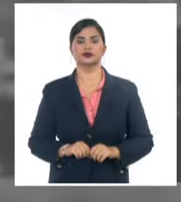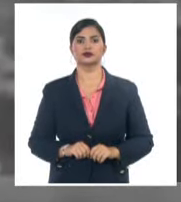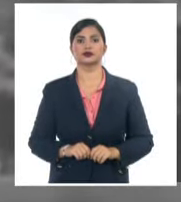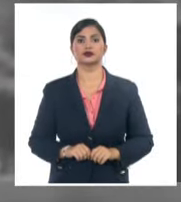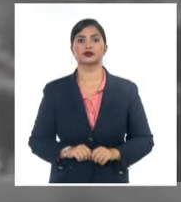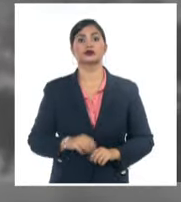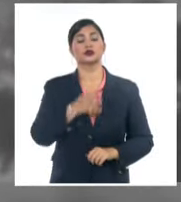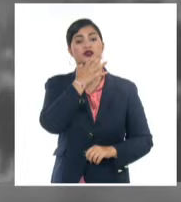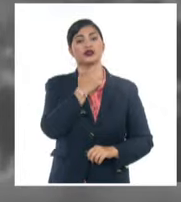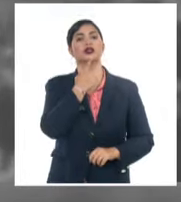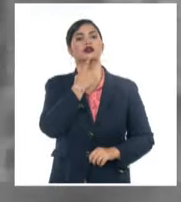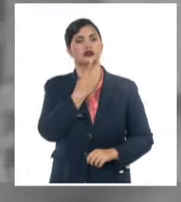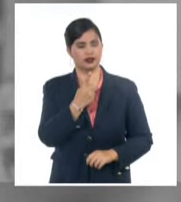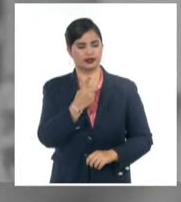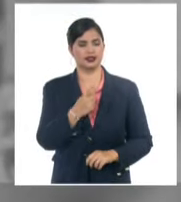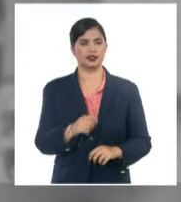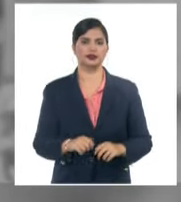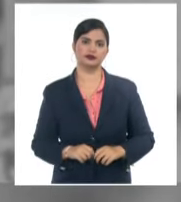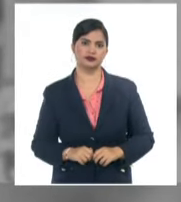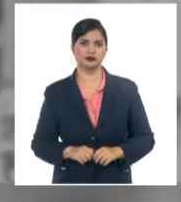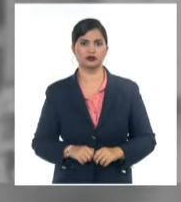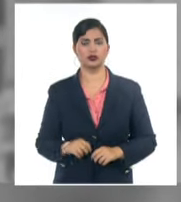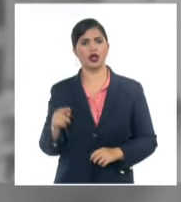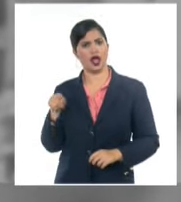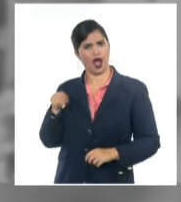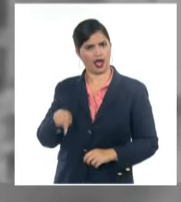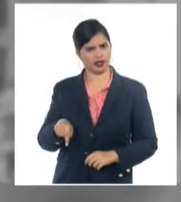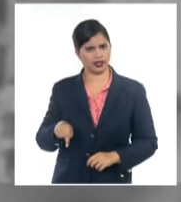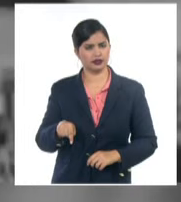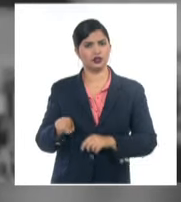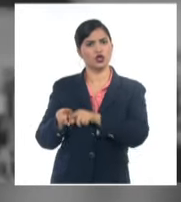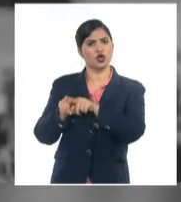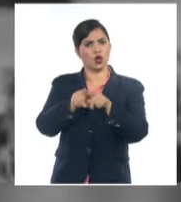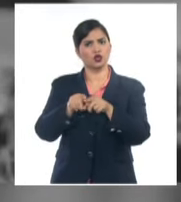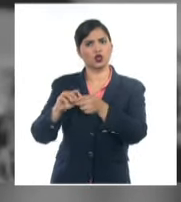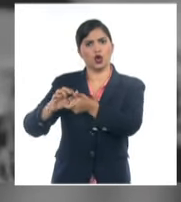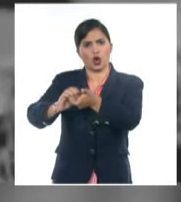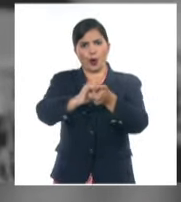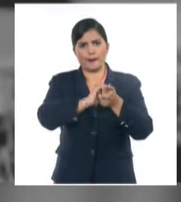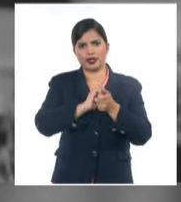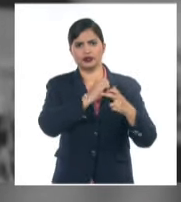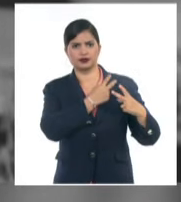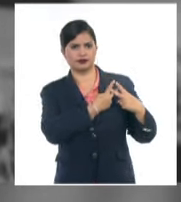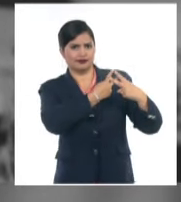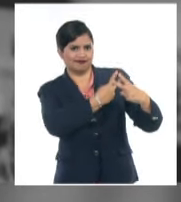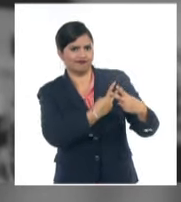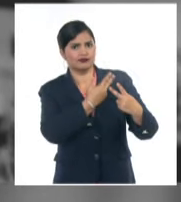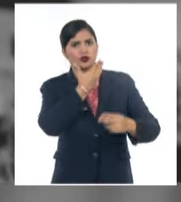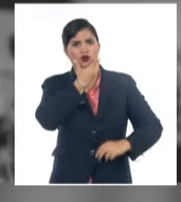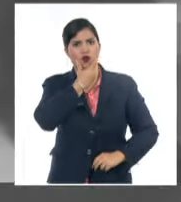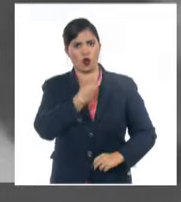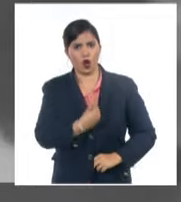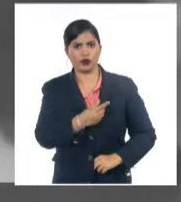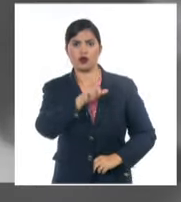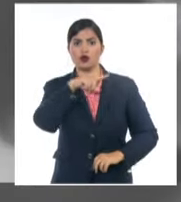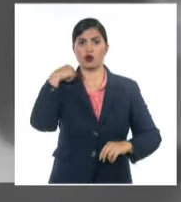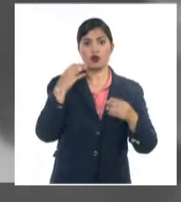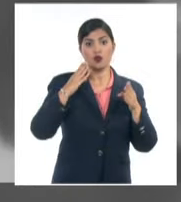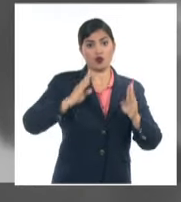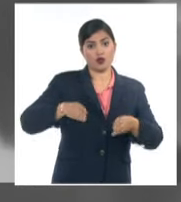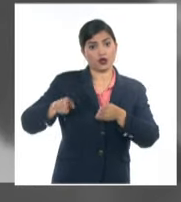Aquí, junto a los restos de los jóvenes heroicos, hijos de